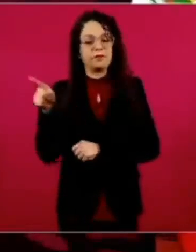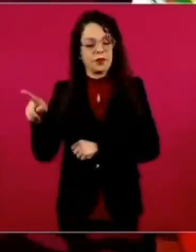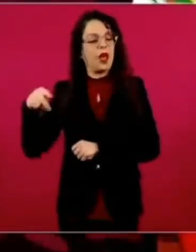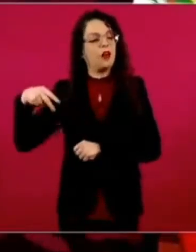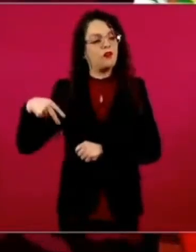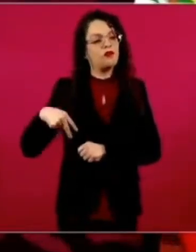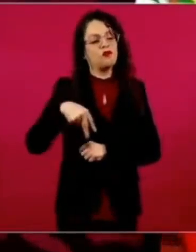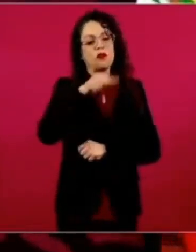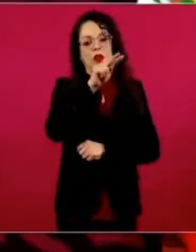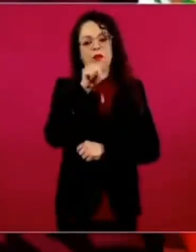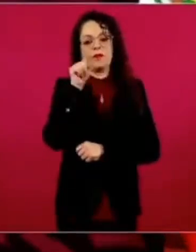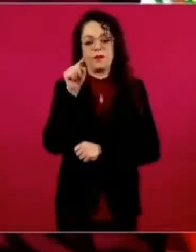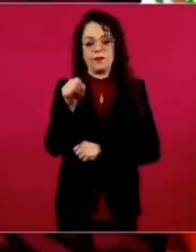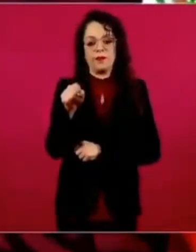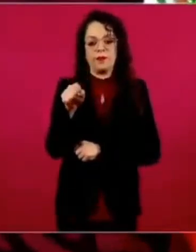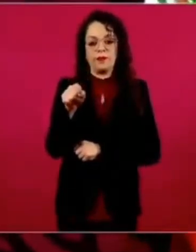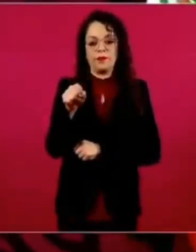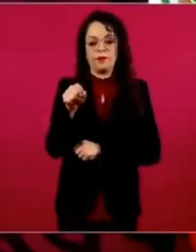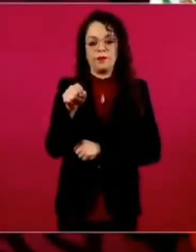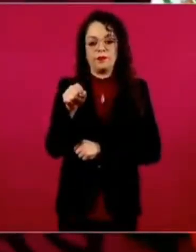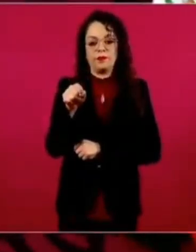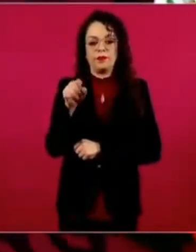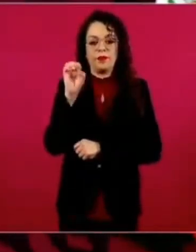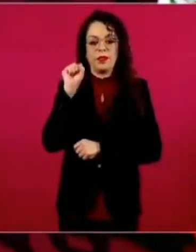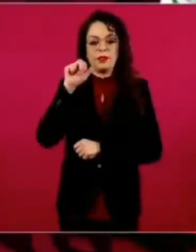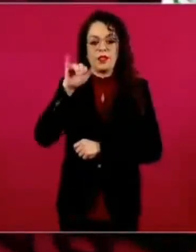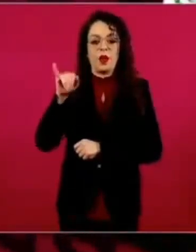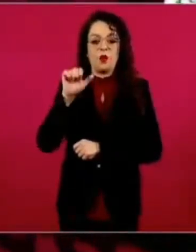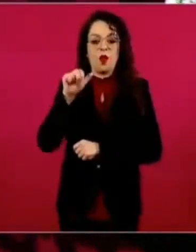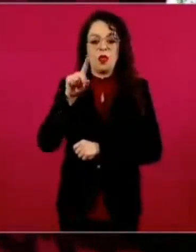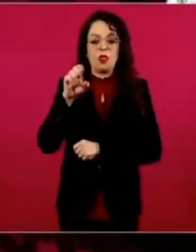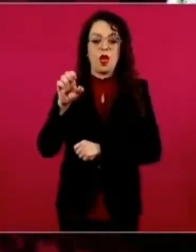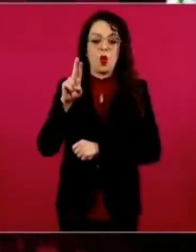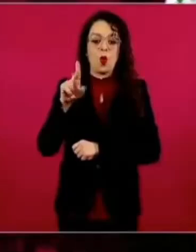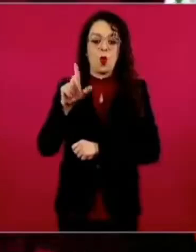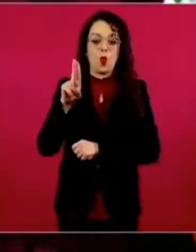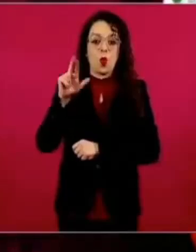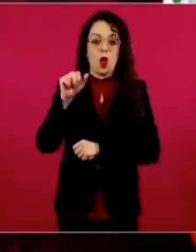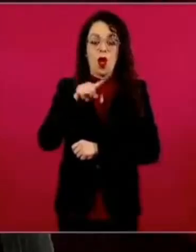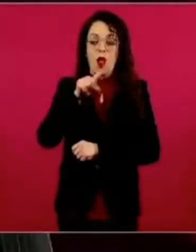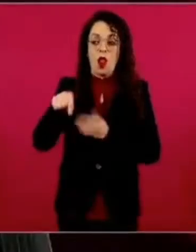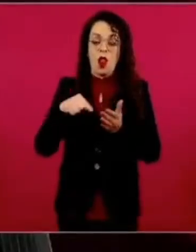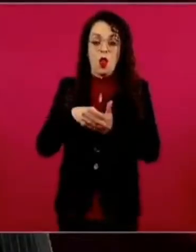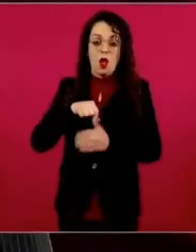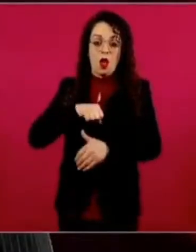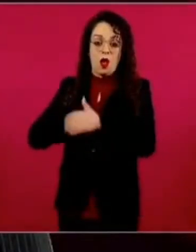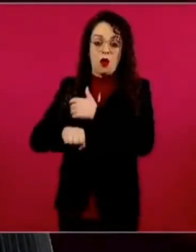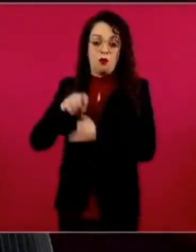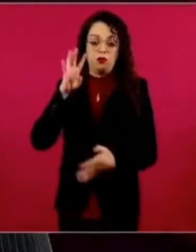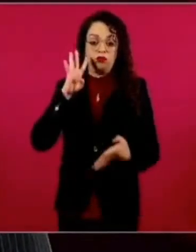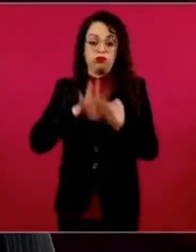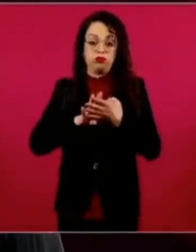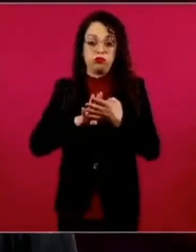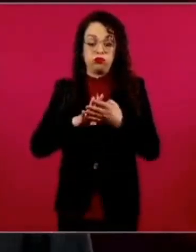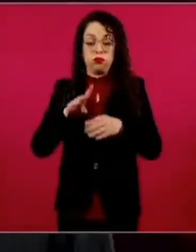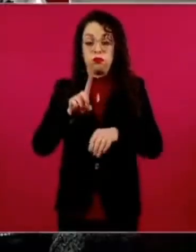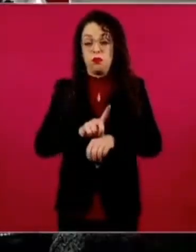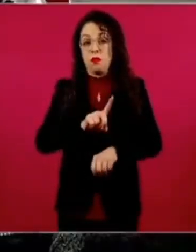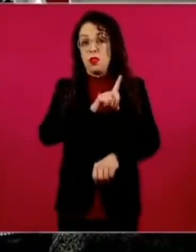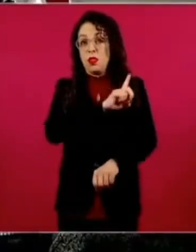a Vaca Calderón y a Diegues. Entonces estuvieron ahí en San Juan de Ulúa desde